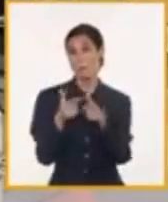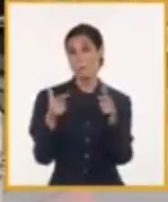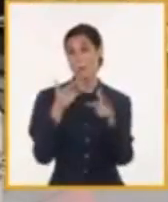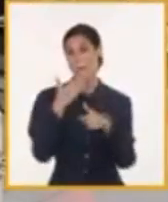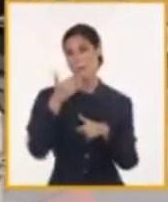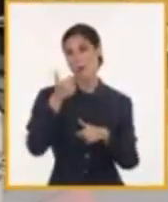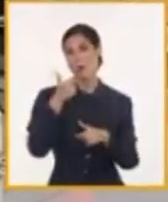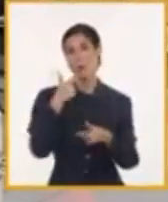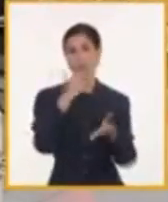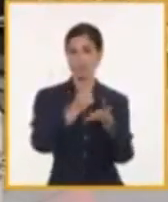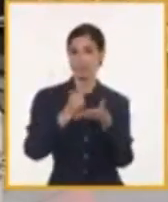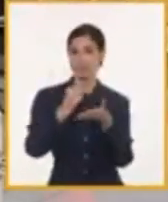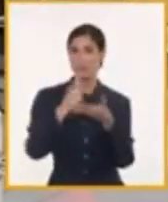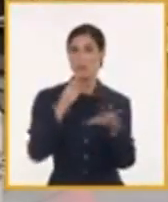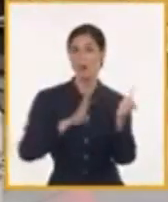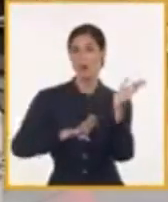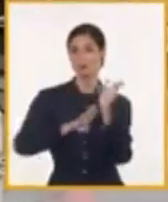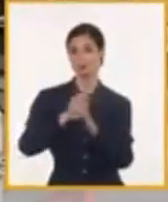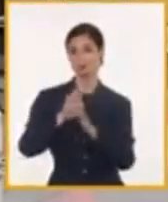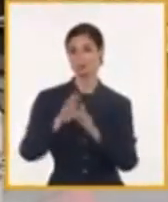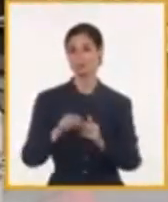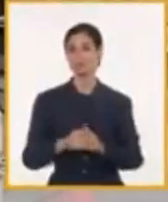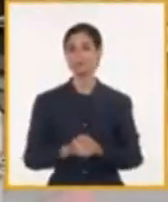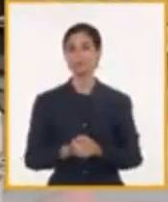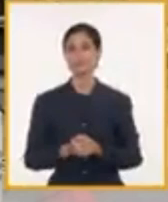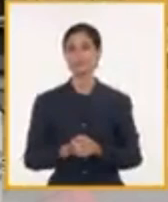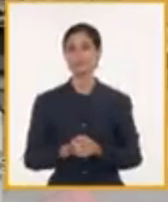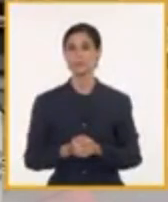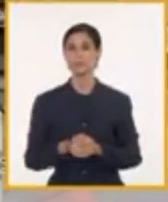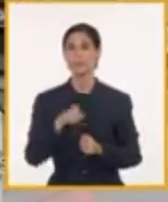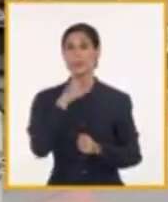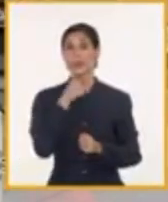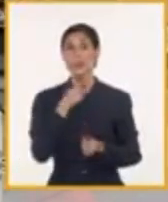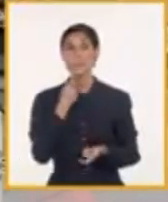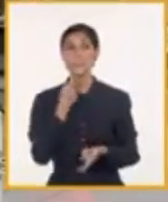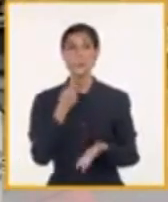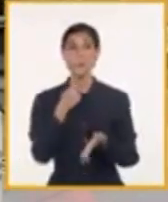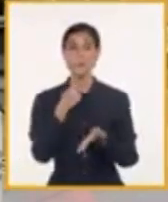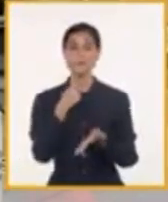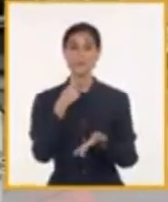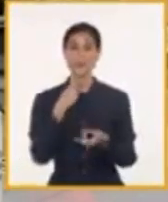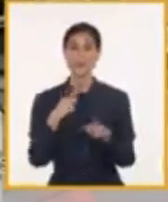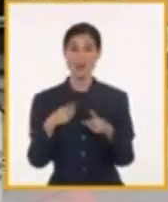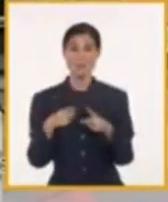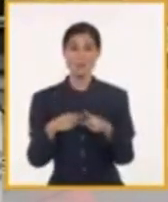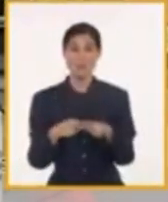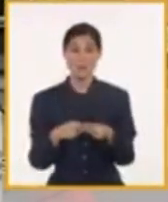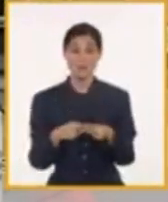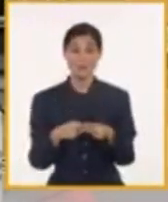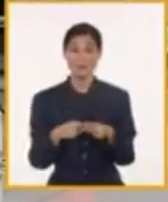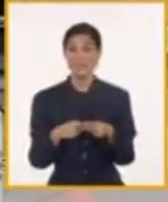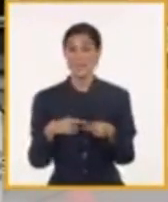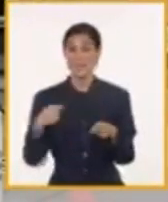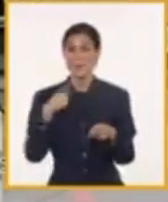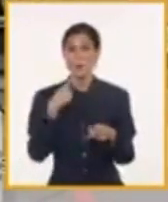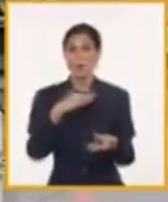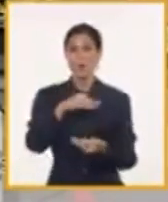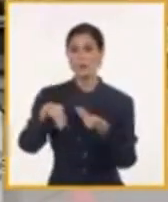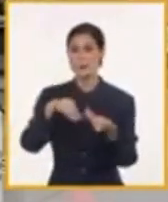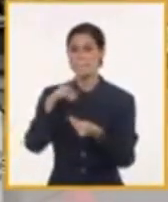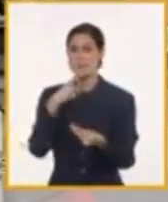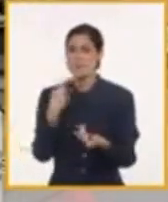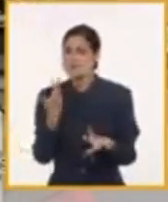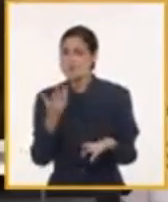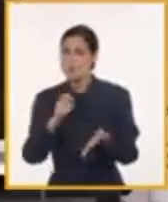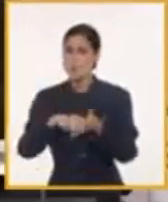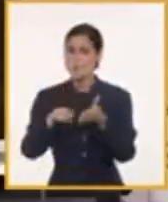ese potencial es finito, tiene limitaciones, y hay que buscar otras alternativas, que es la acuicultura. ¿Qué es la acuicultura? Que en